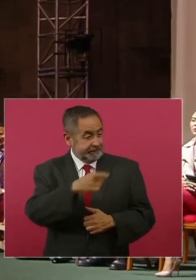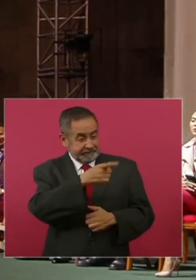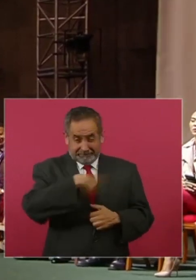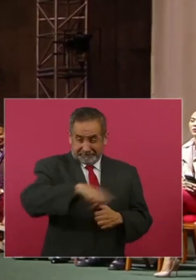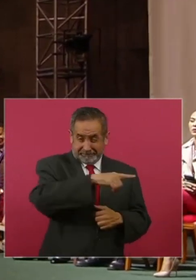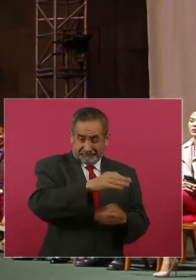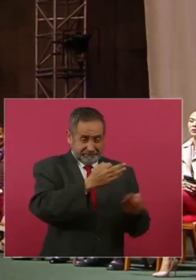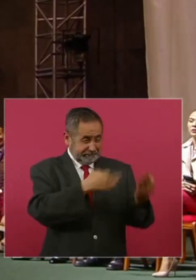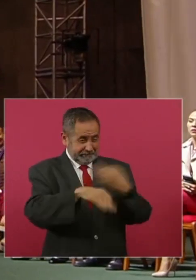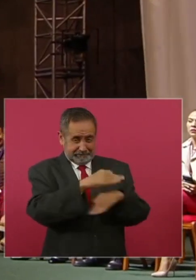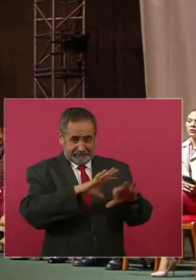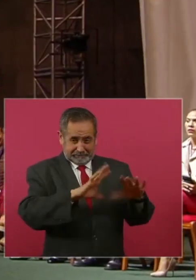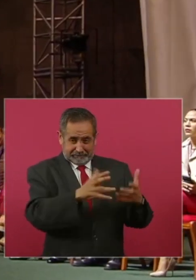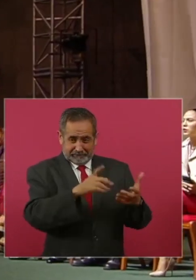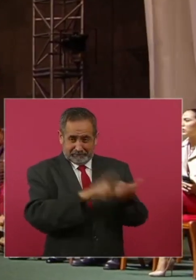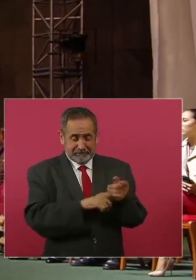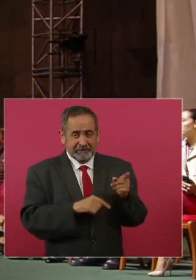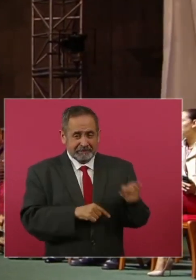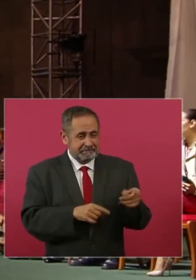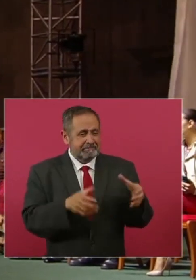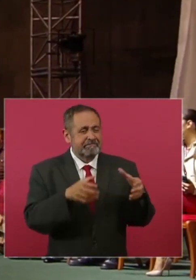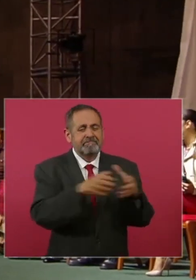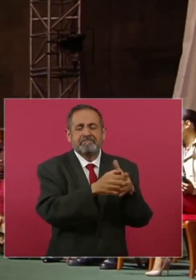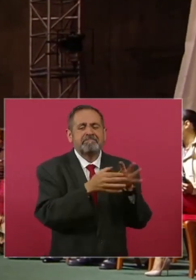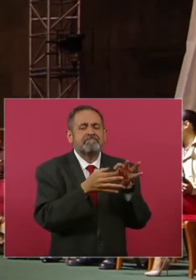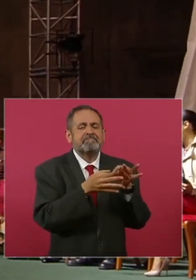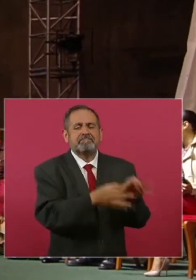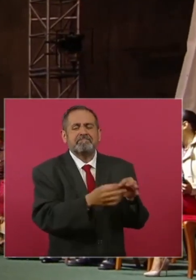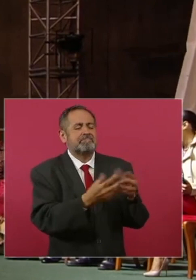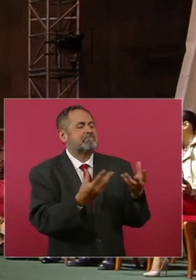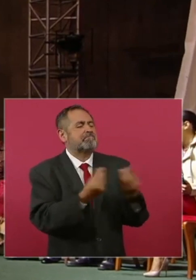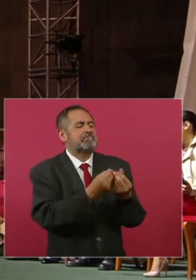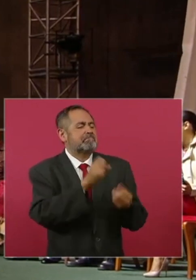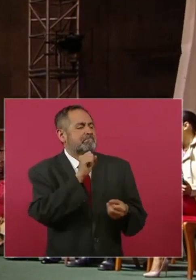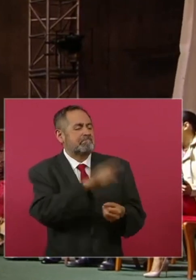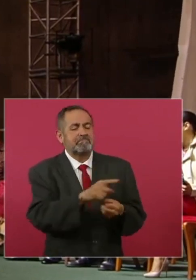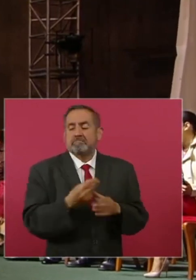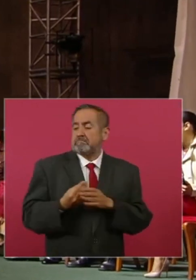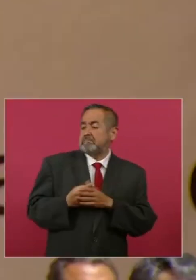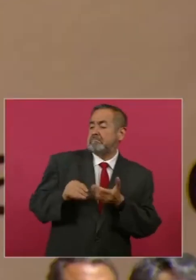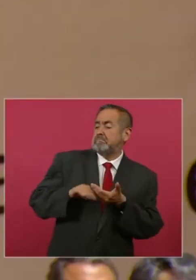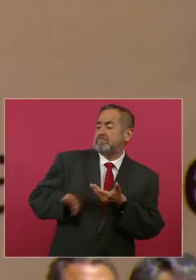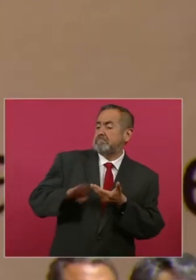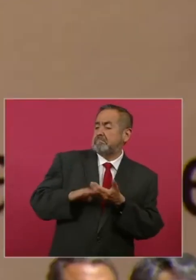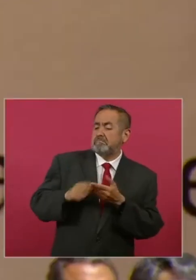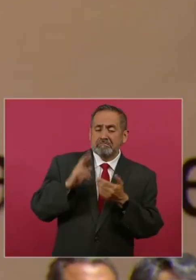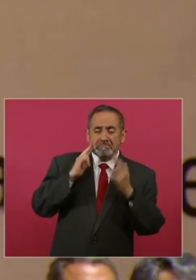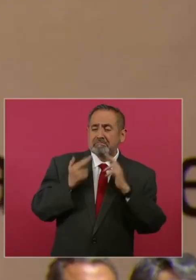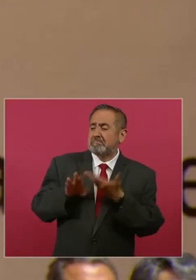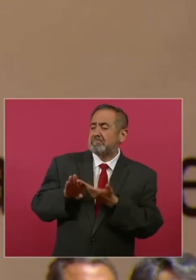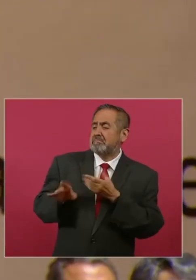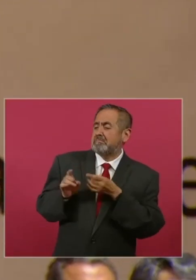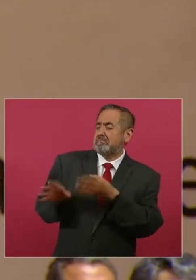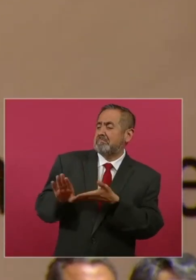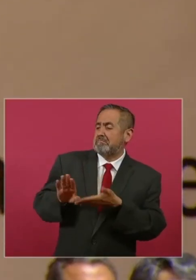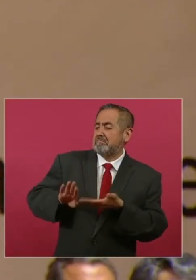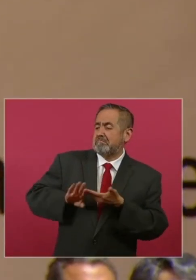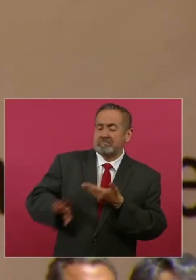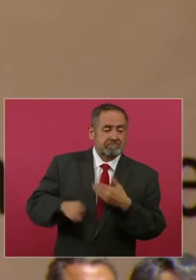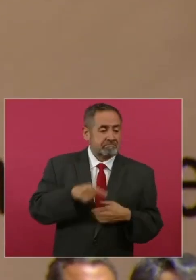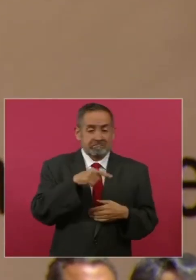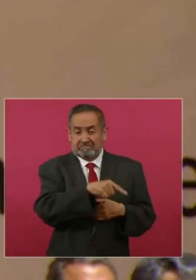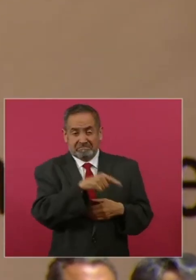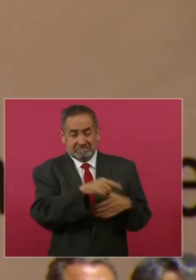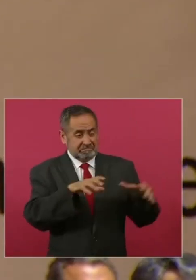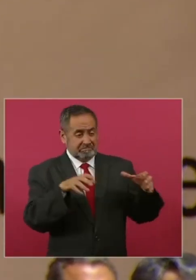ellos los une el clasismo y el racismo. Classism unites them all.